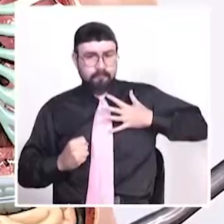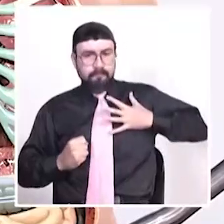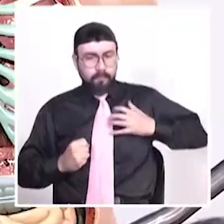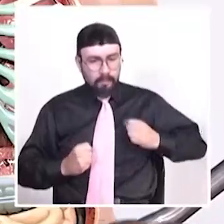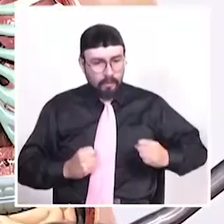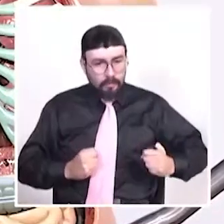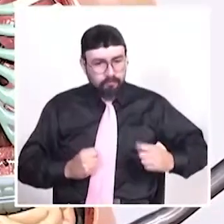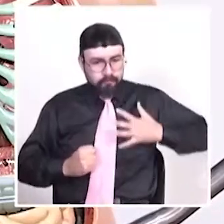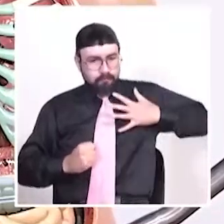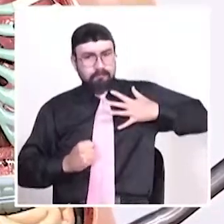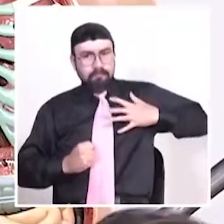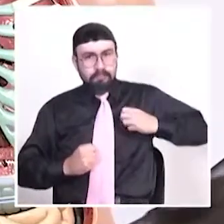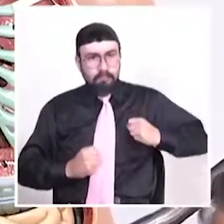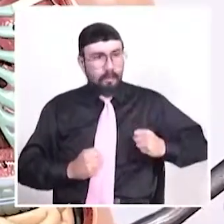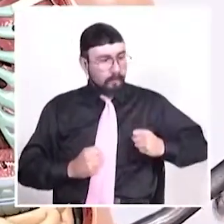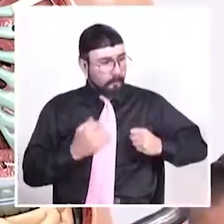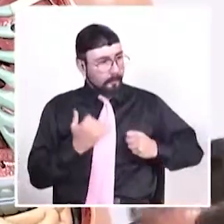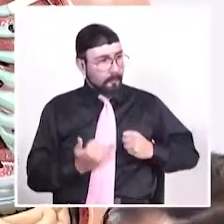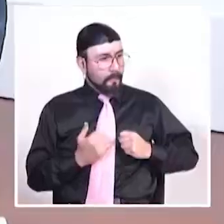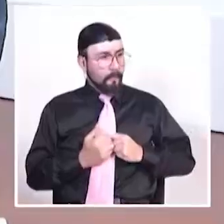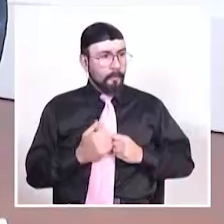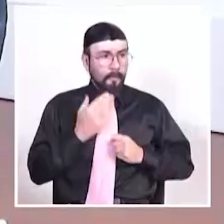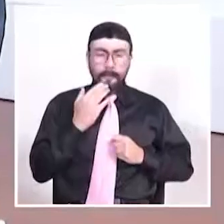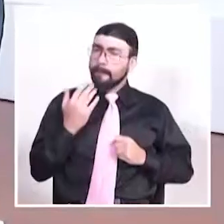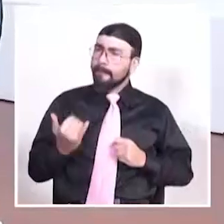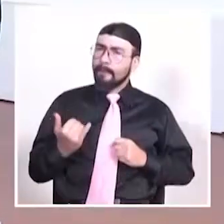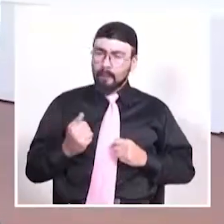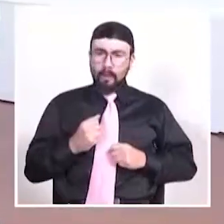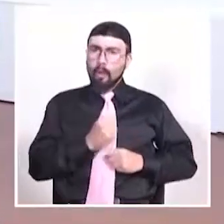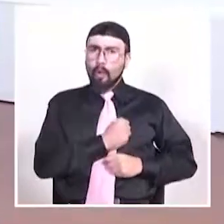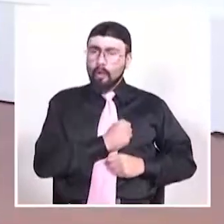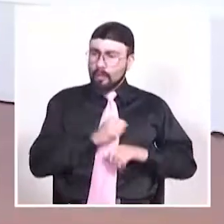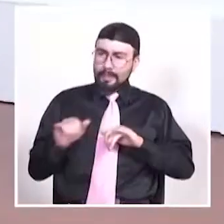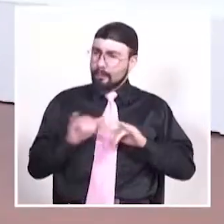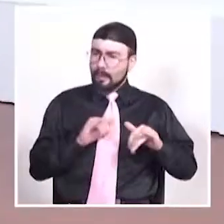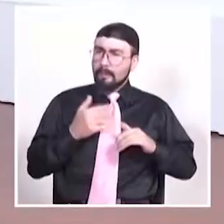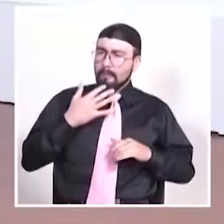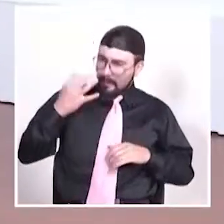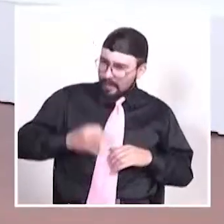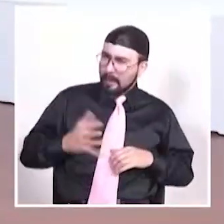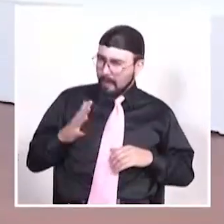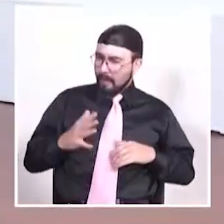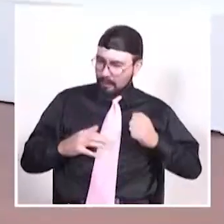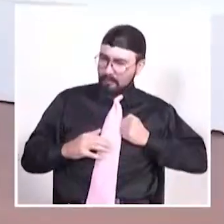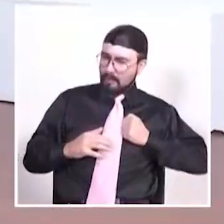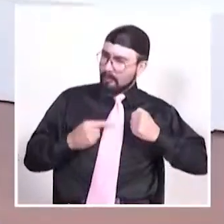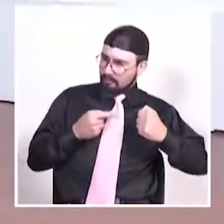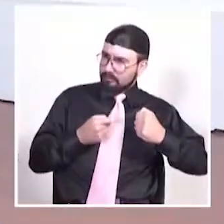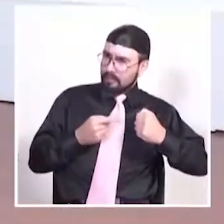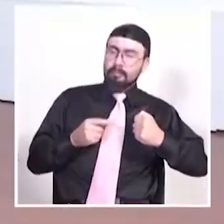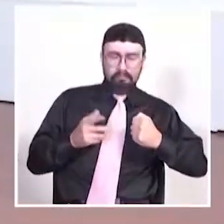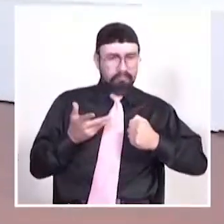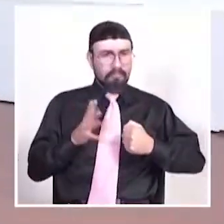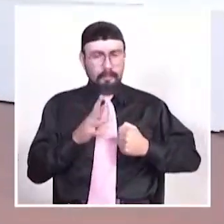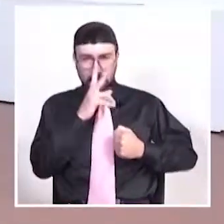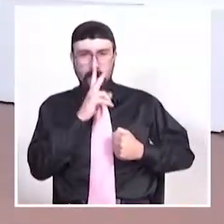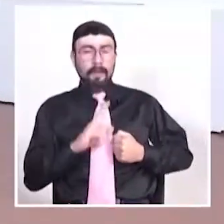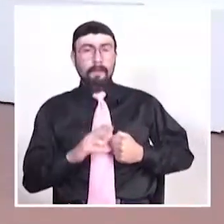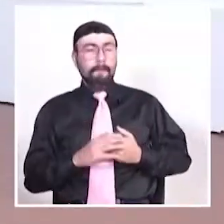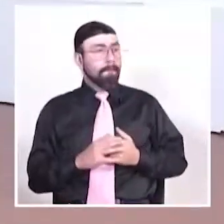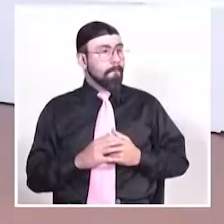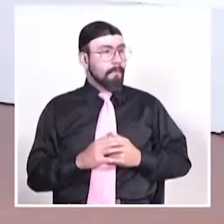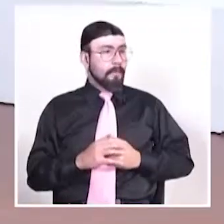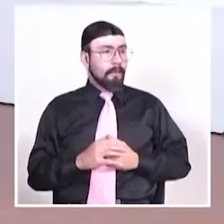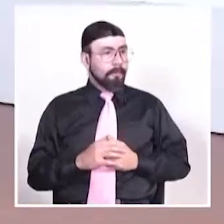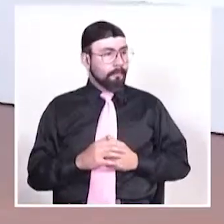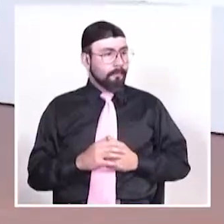acá. Por favor. Entonces, bueno, el corazón quiere, está, esto es casi que el tamaño real del corazón. El tamaño real del corazón, ¿cierto? exacto. Si nosotros